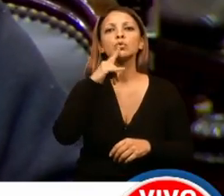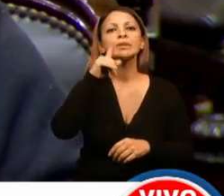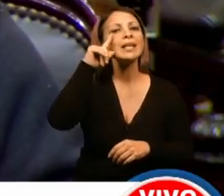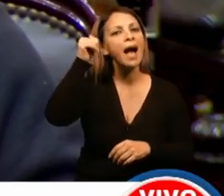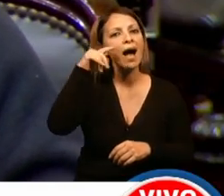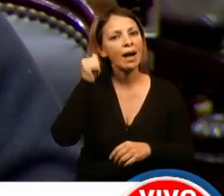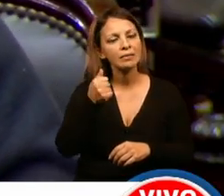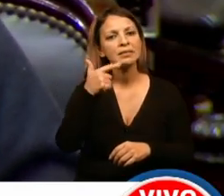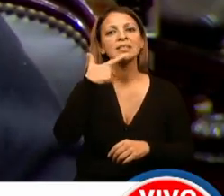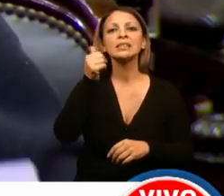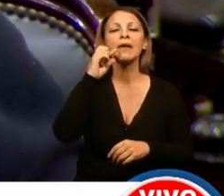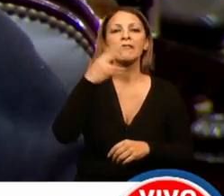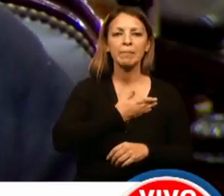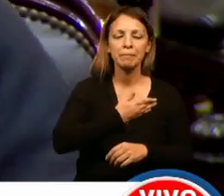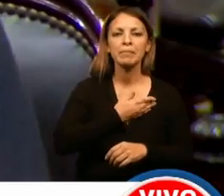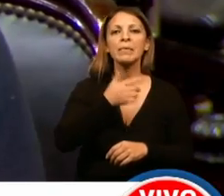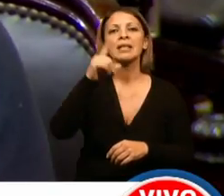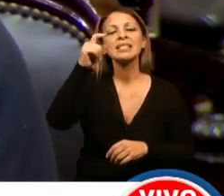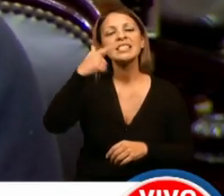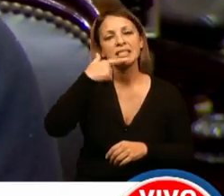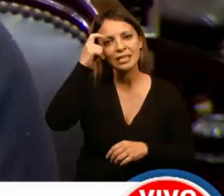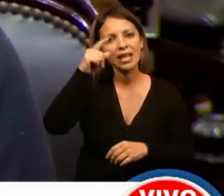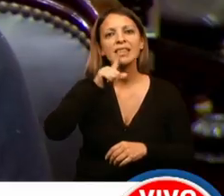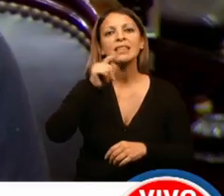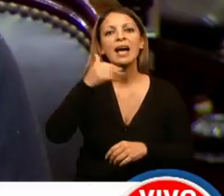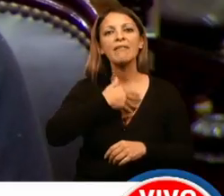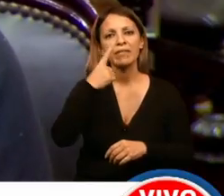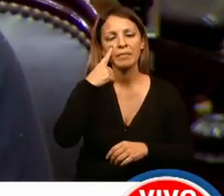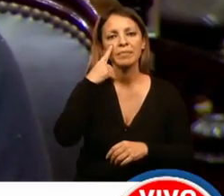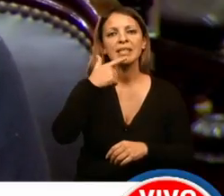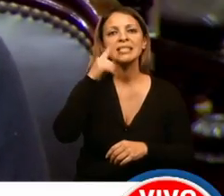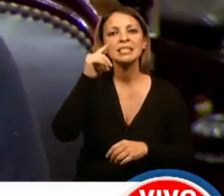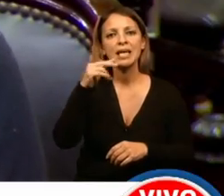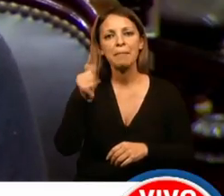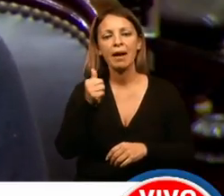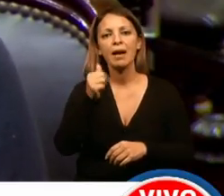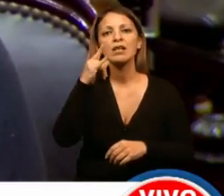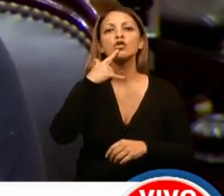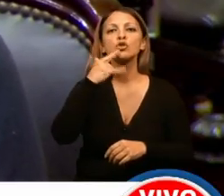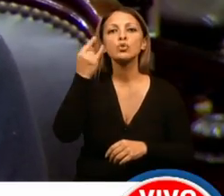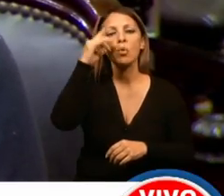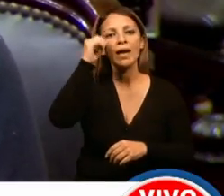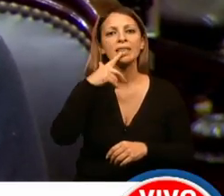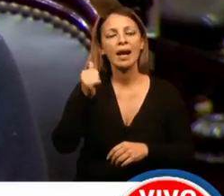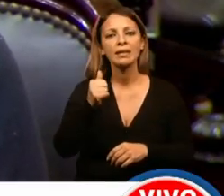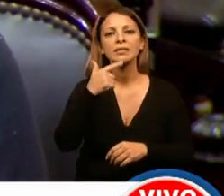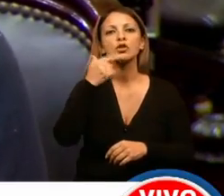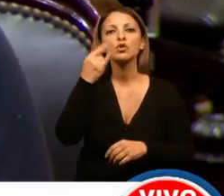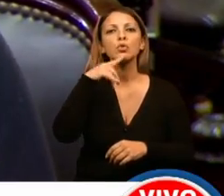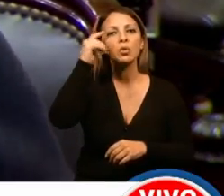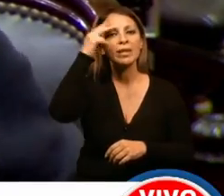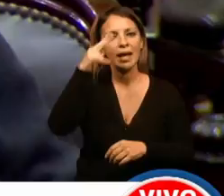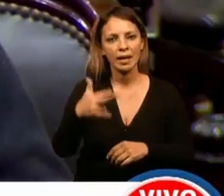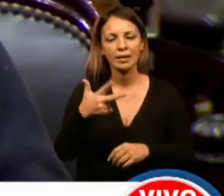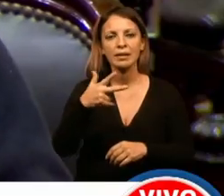sanfic cecafé chiapas supa swetra suter won patrones de